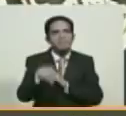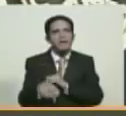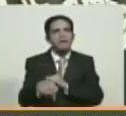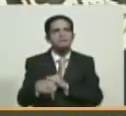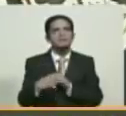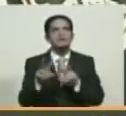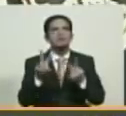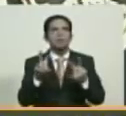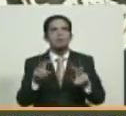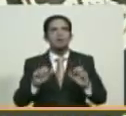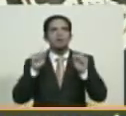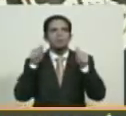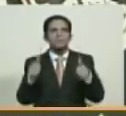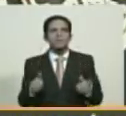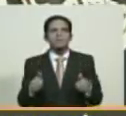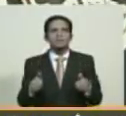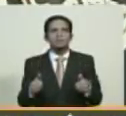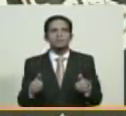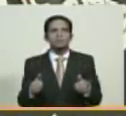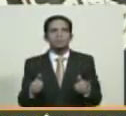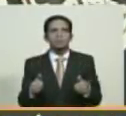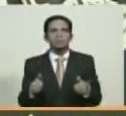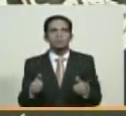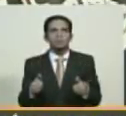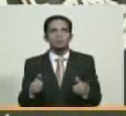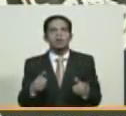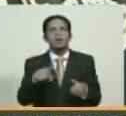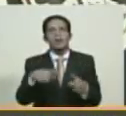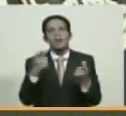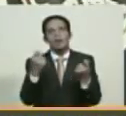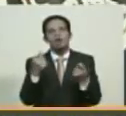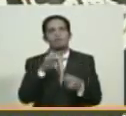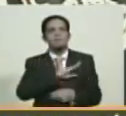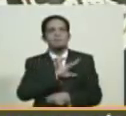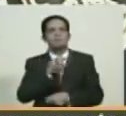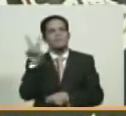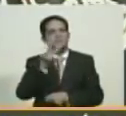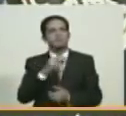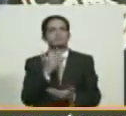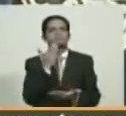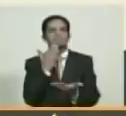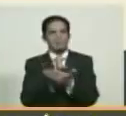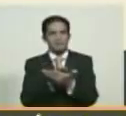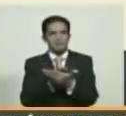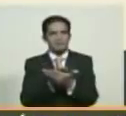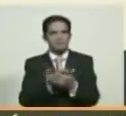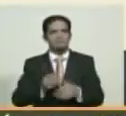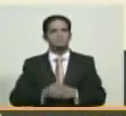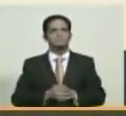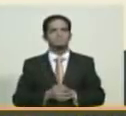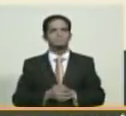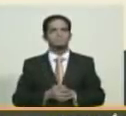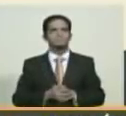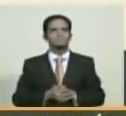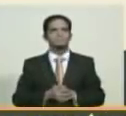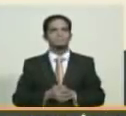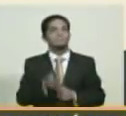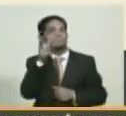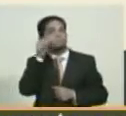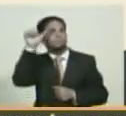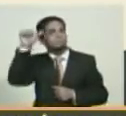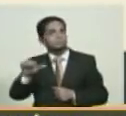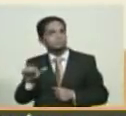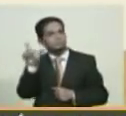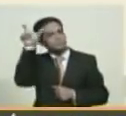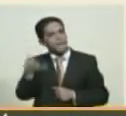de este nuevo comienzo que tiene la economía venezolana. Muchísimas gracias. Así es, escuchamos palabras del